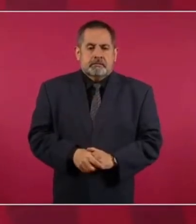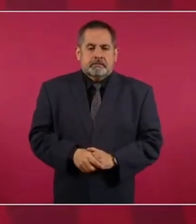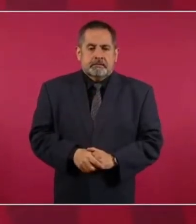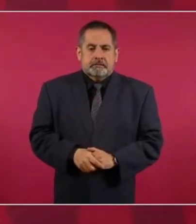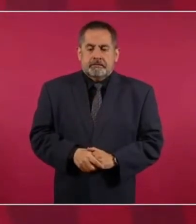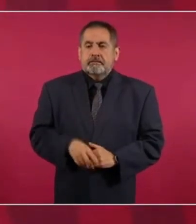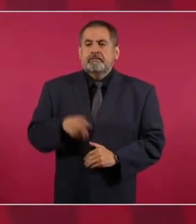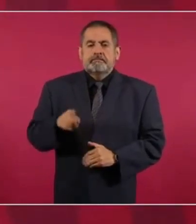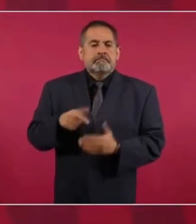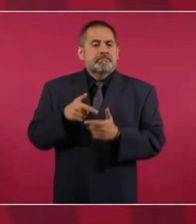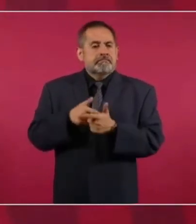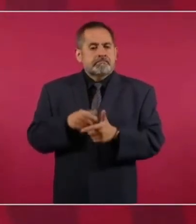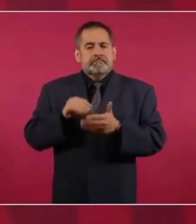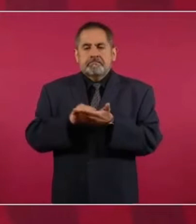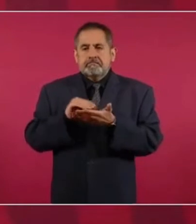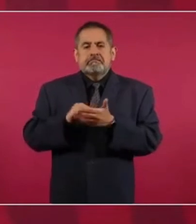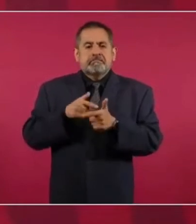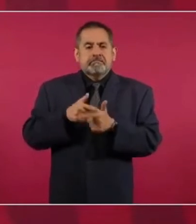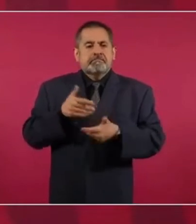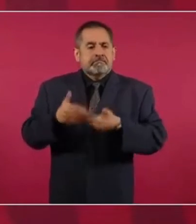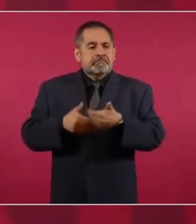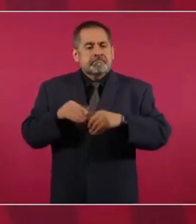van a seguir, ¿no?,